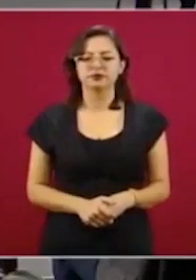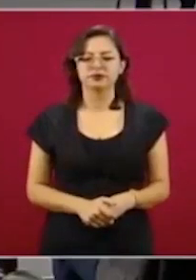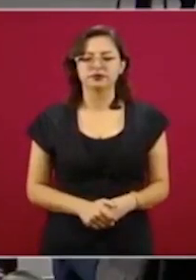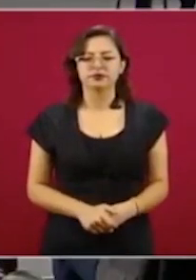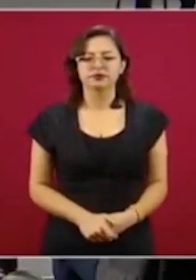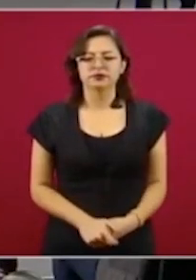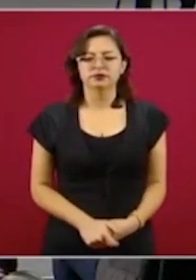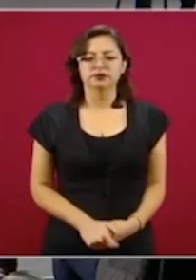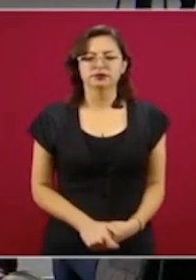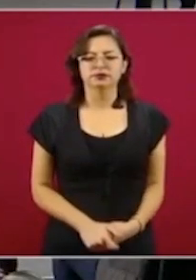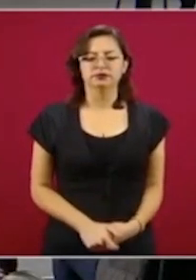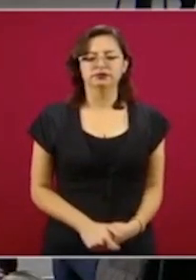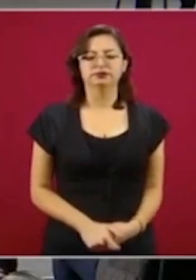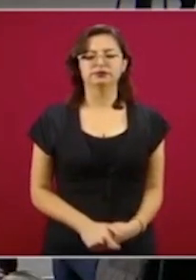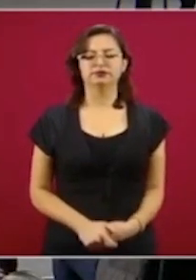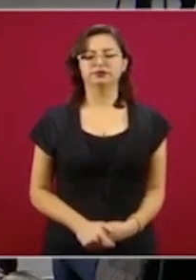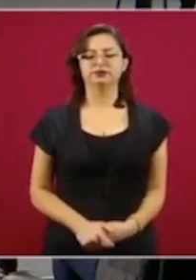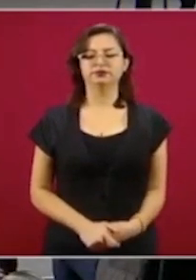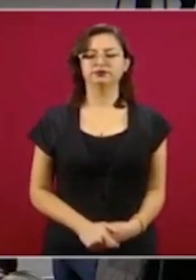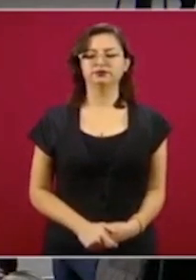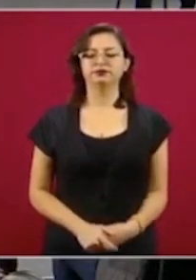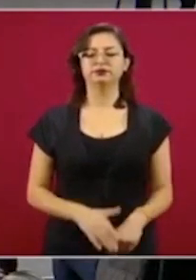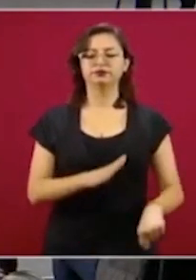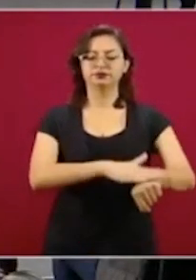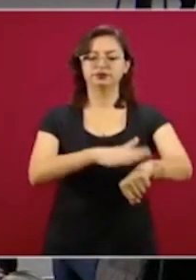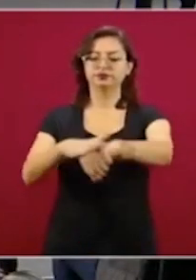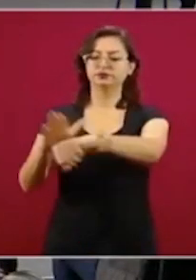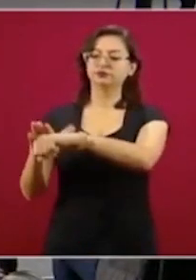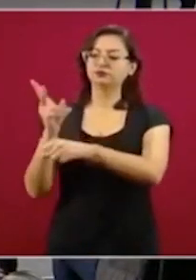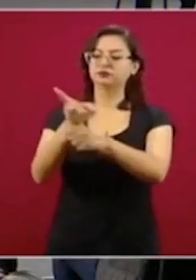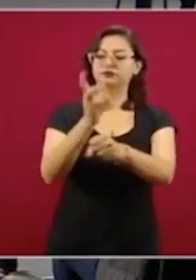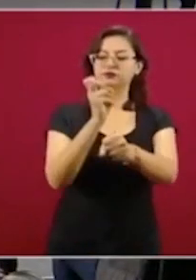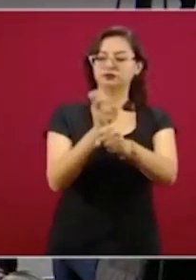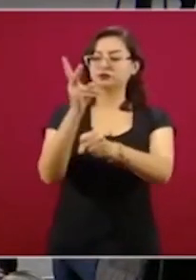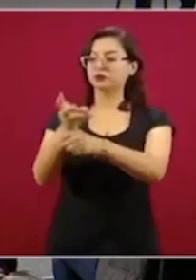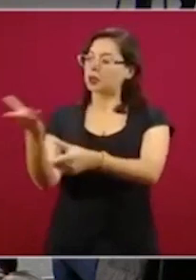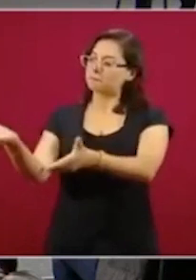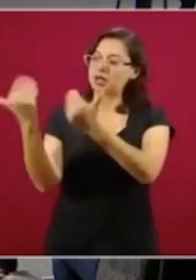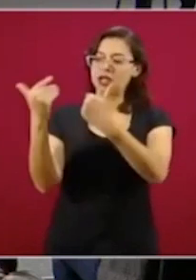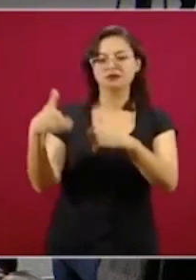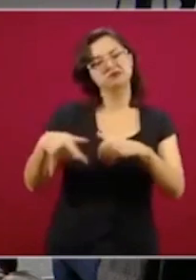convocatorias y saqueos en fuentes abiertas